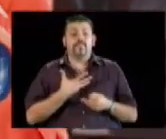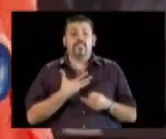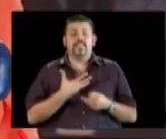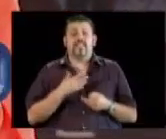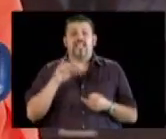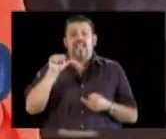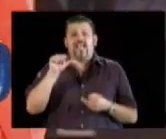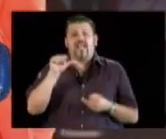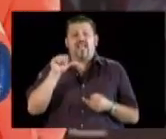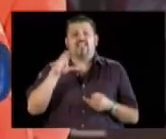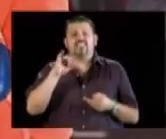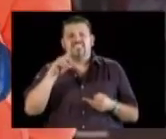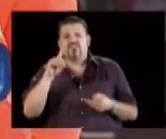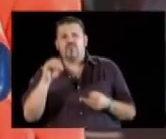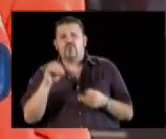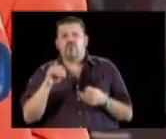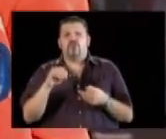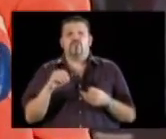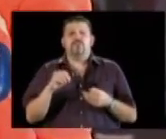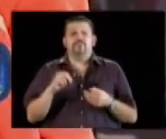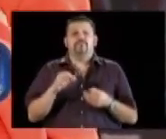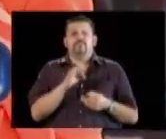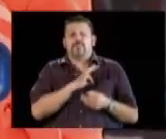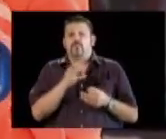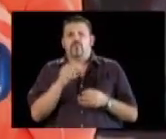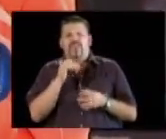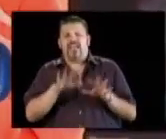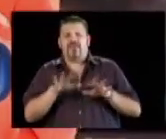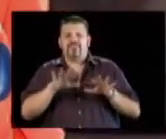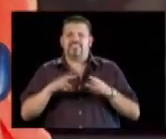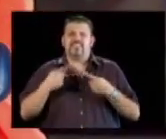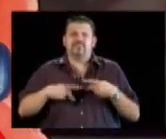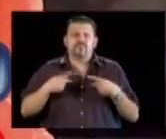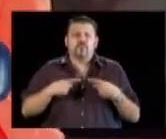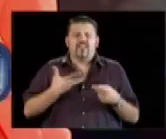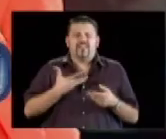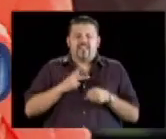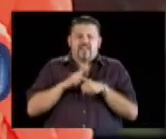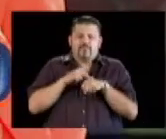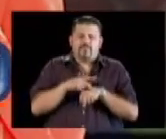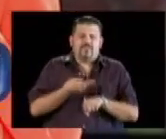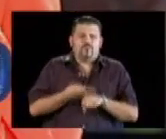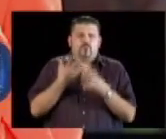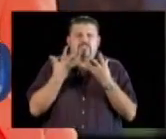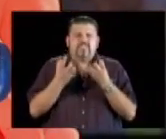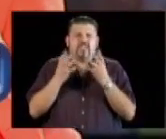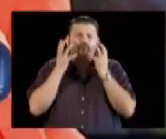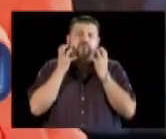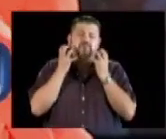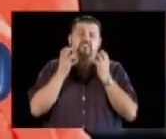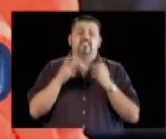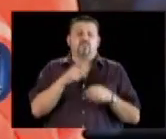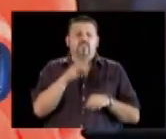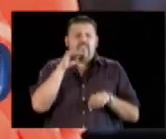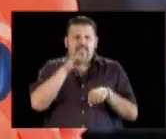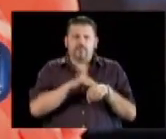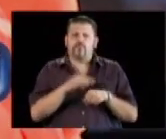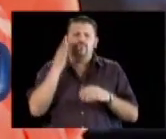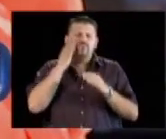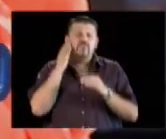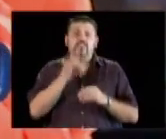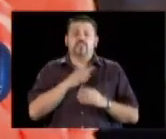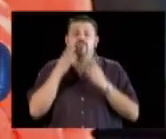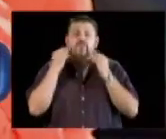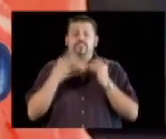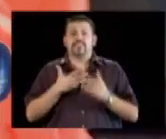ácido salicílico, es muy importante que cuando tienen la piel muy reseca no la utilicen y utilicen la desmaquilladora, por ejemplo, pero esta es muy buena para